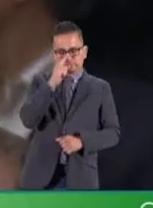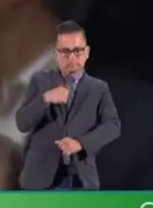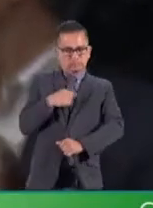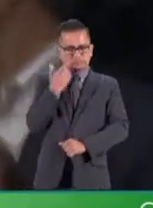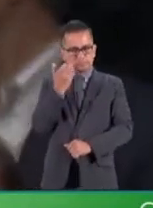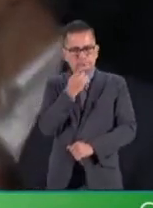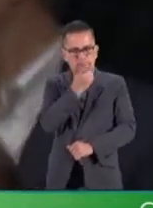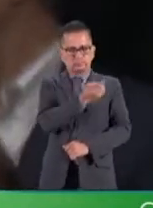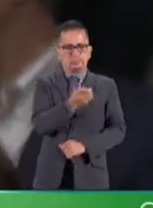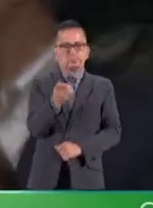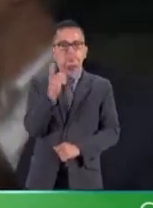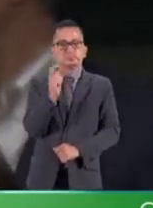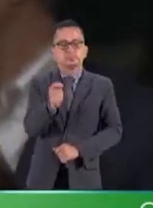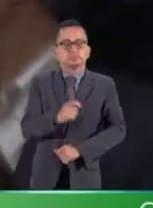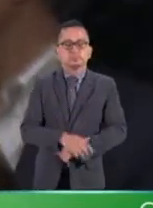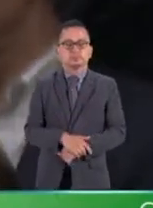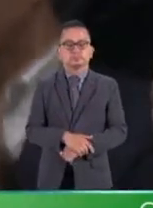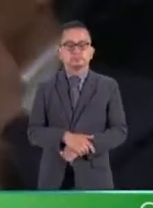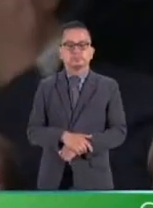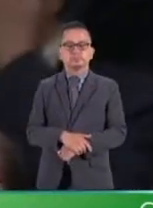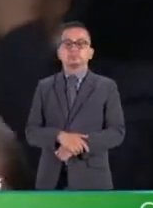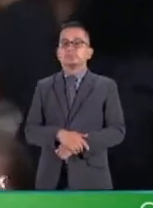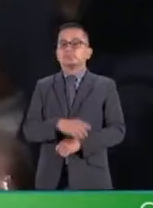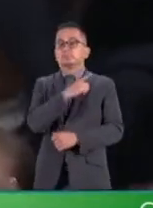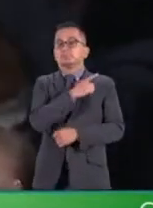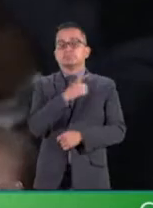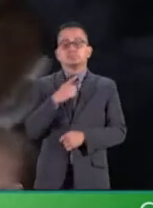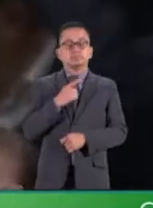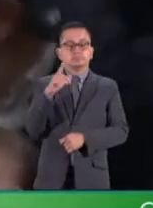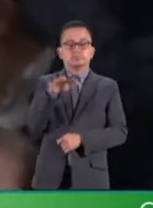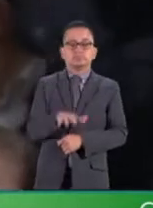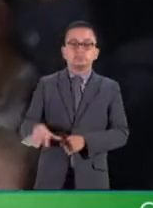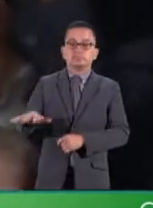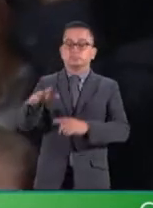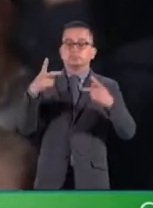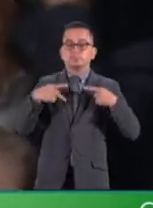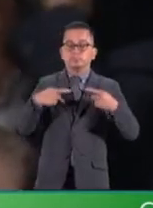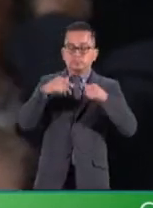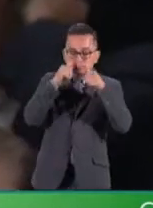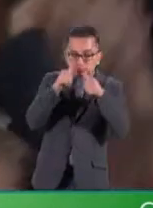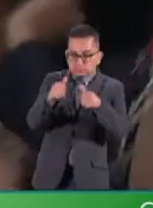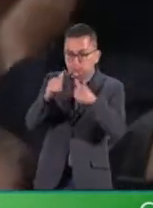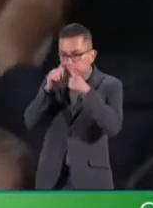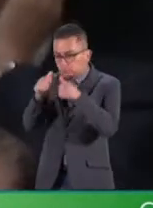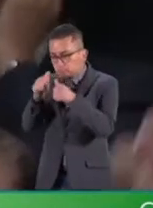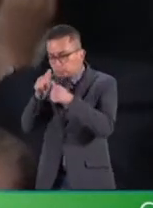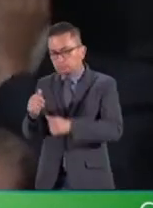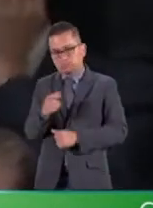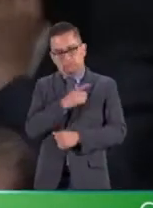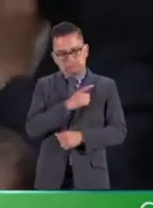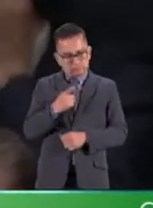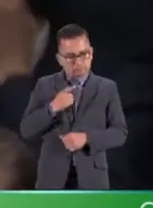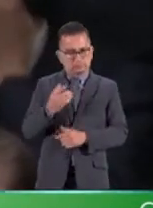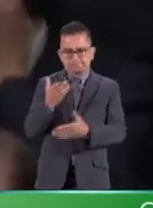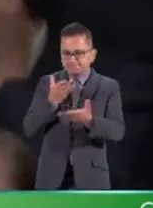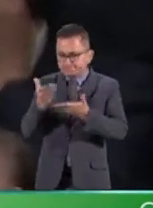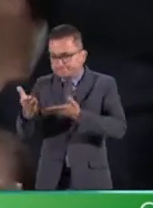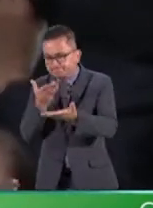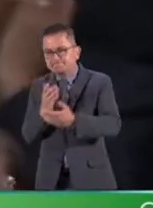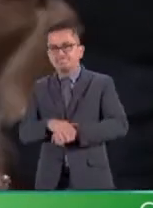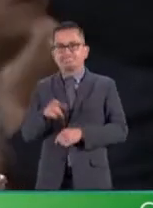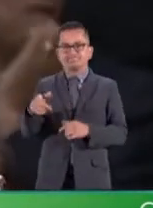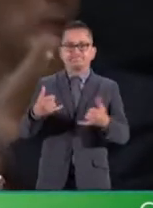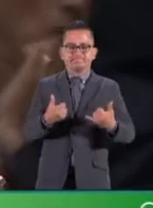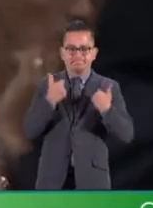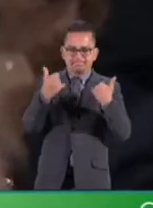quiero decir y compartir que es necesario escuchar a la gente, a la sociedad civil organizada, acompañar a las juventudes, a